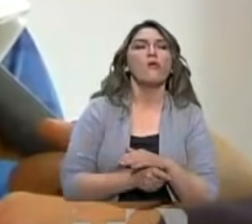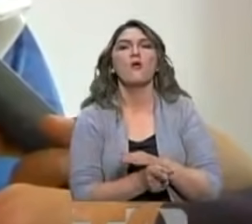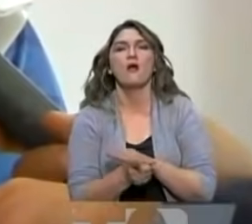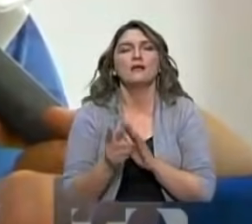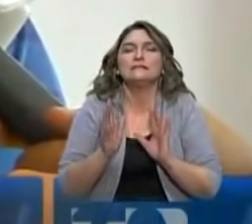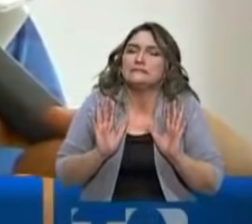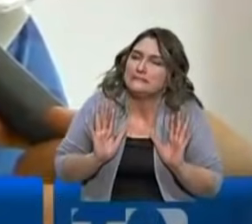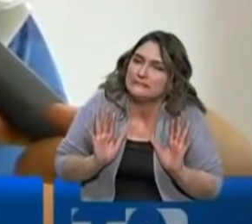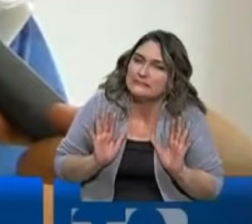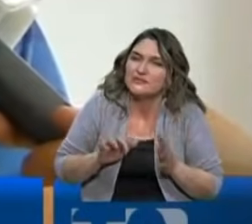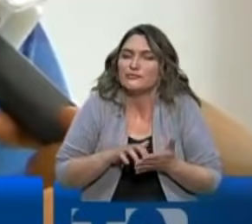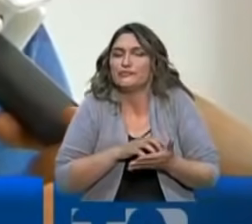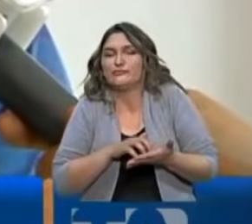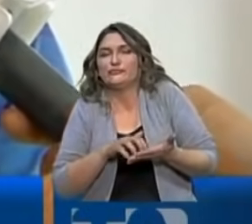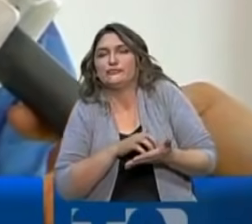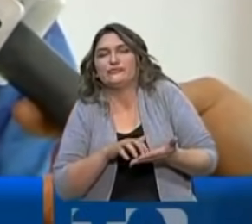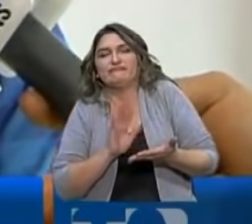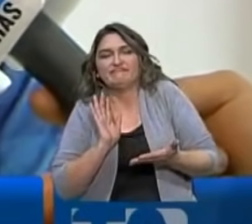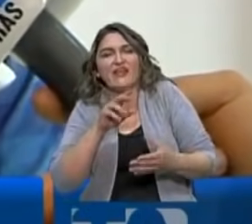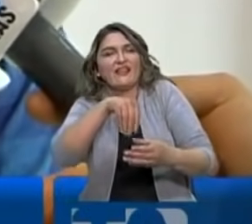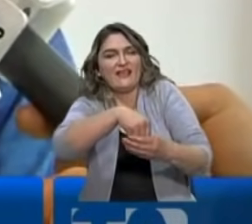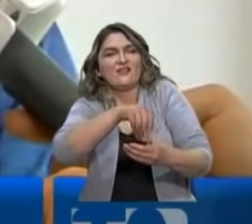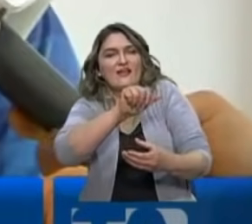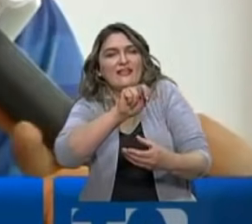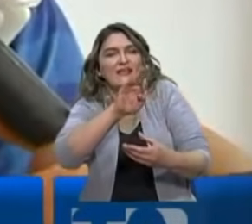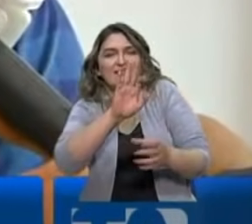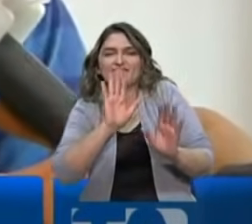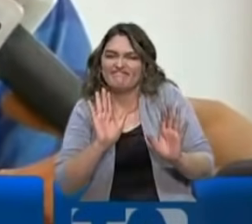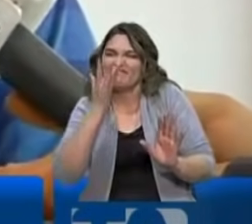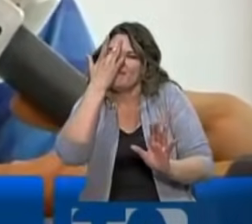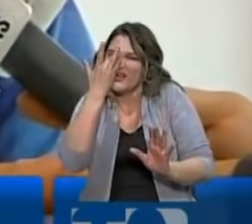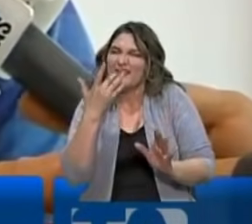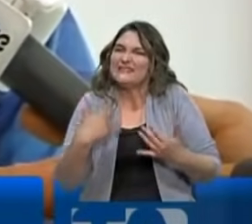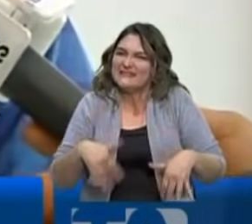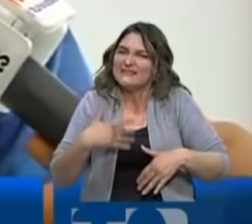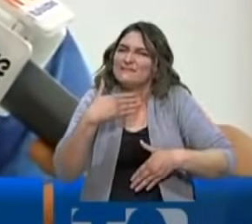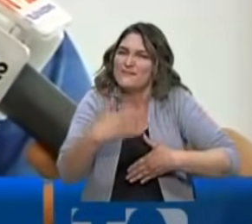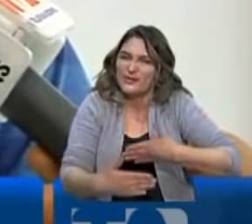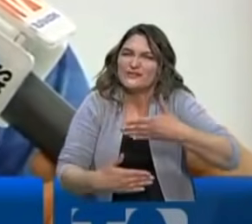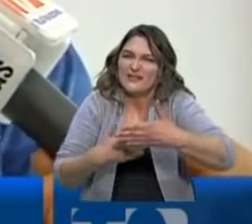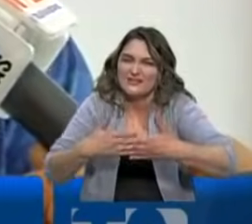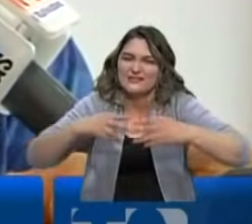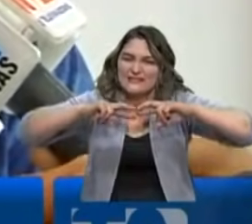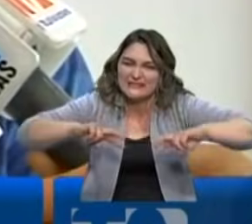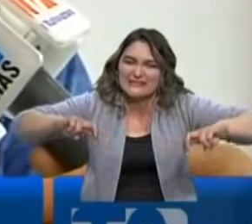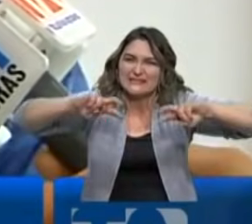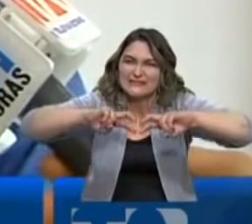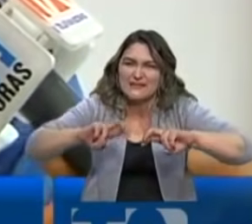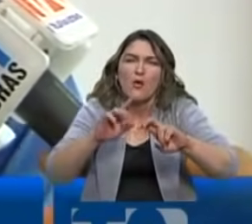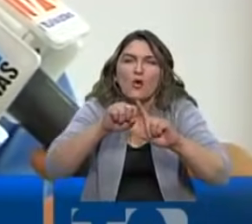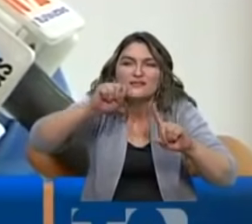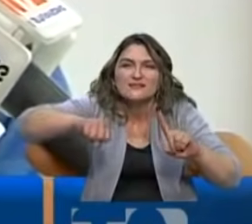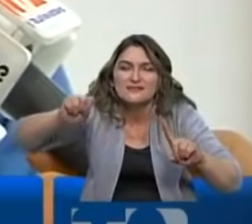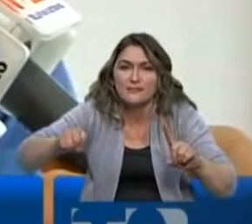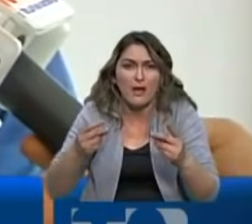sospechar de todas las personas ya que son procesos muy complicados sabemos que son procesos que no sólo se pueden hacer de una manera